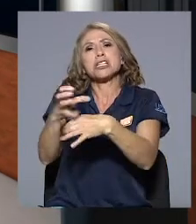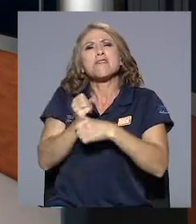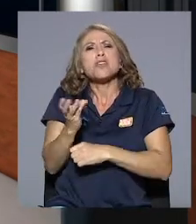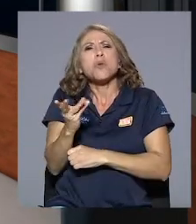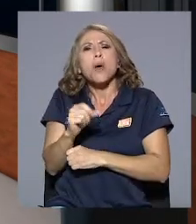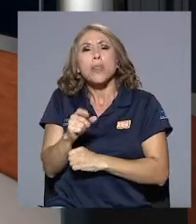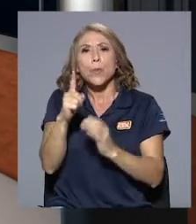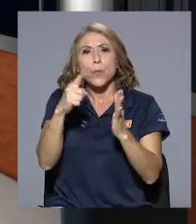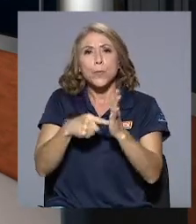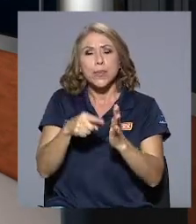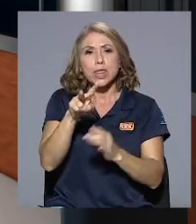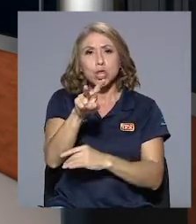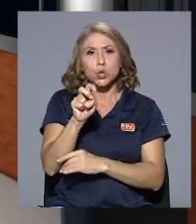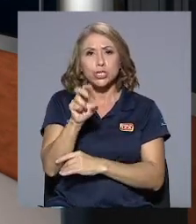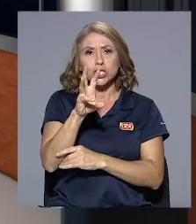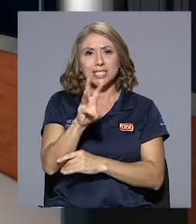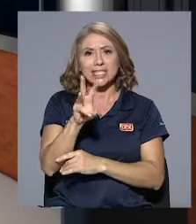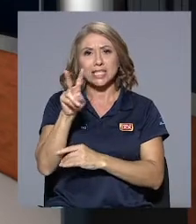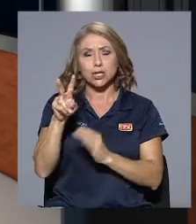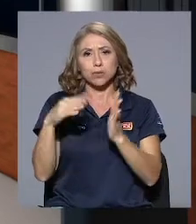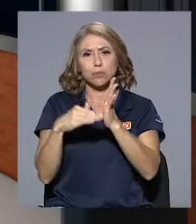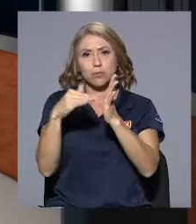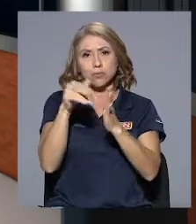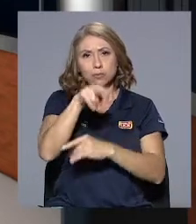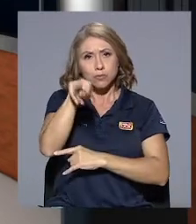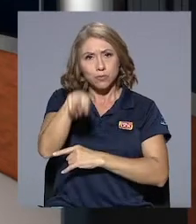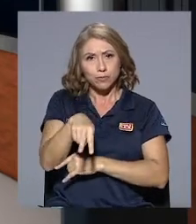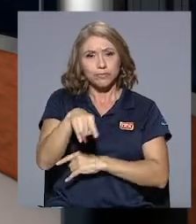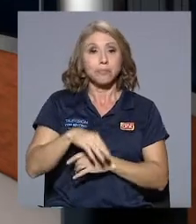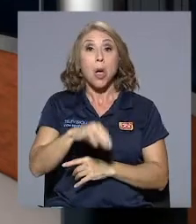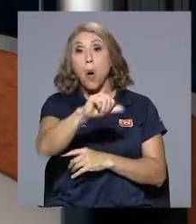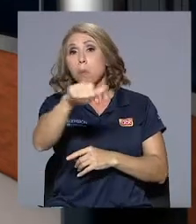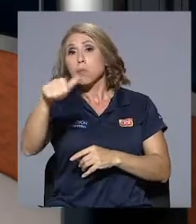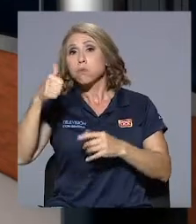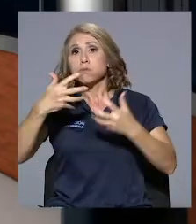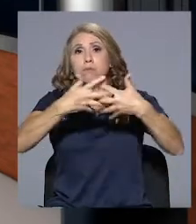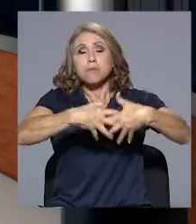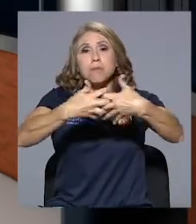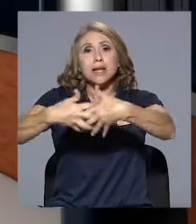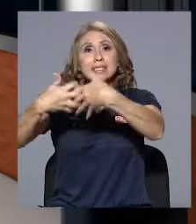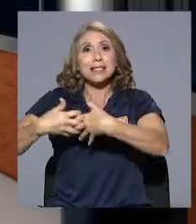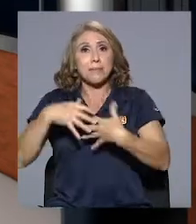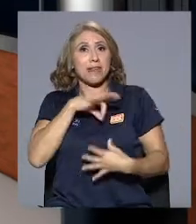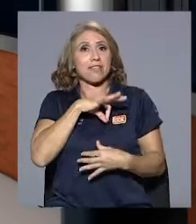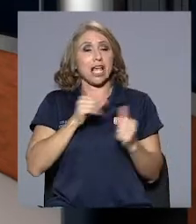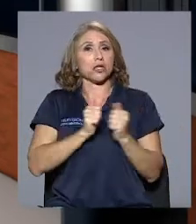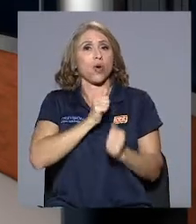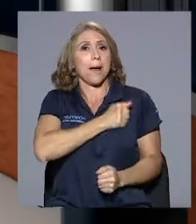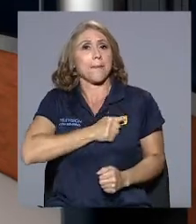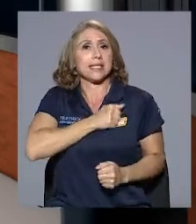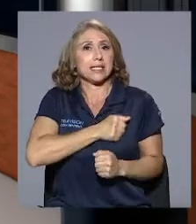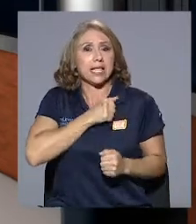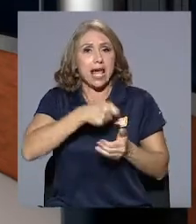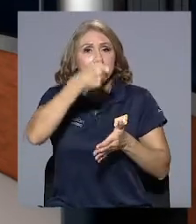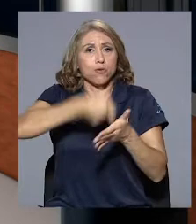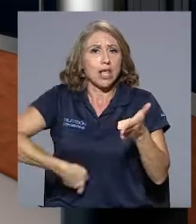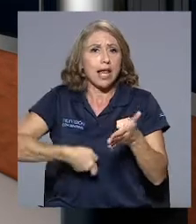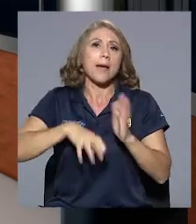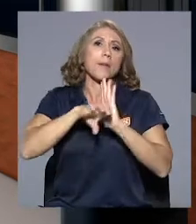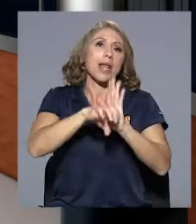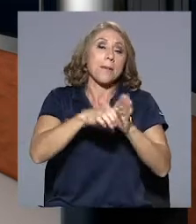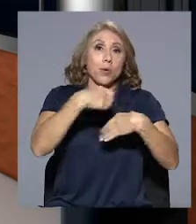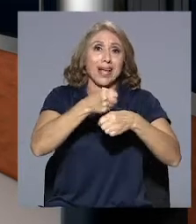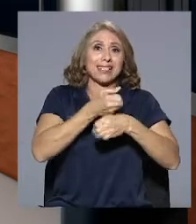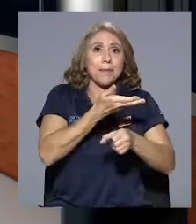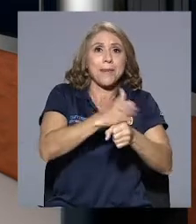casos, 1.262 millones de colones. Otras empresas beneficiadas con la amnistía tributaria son los fabricantes